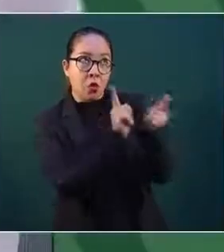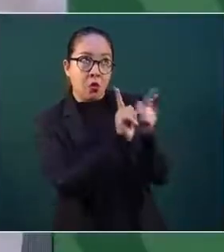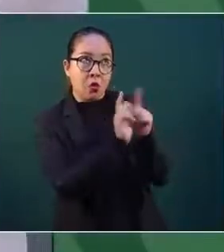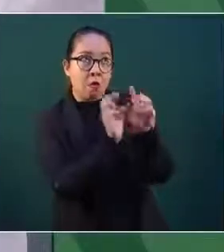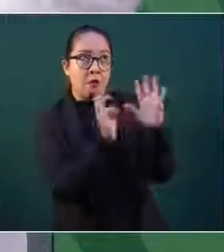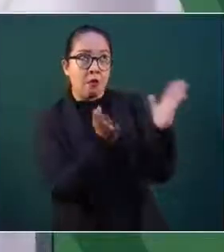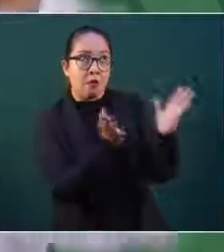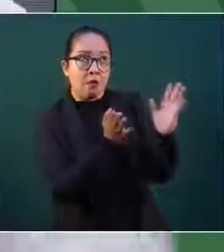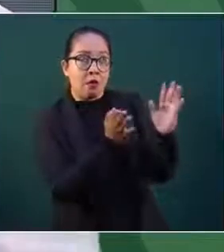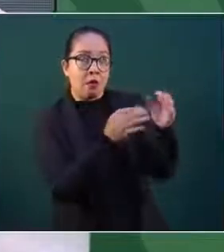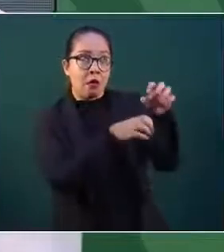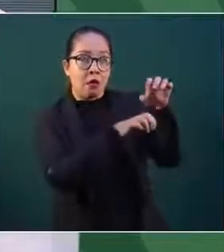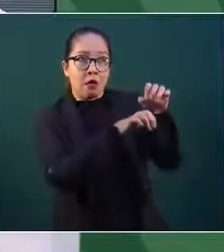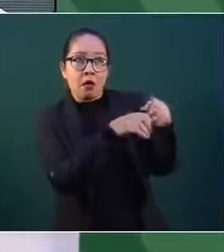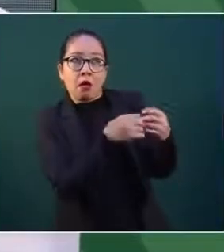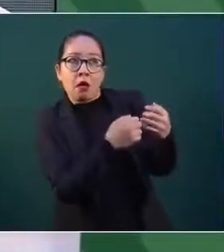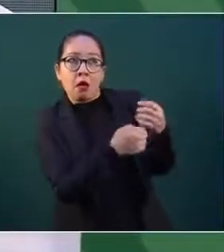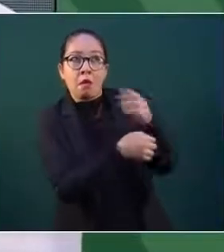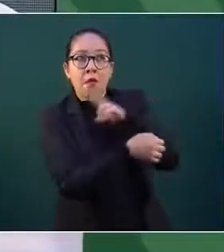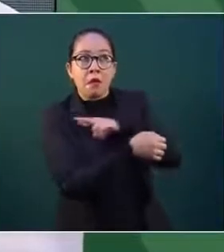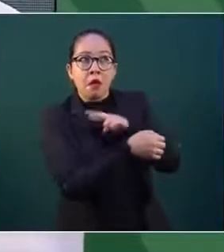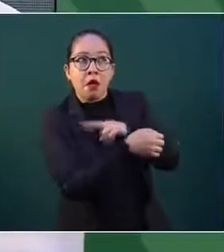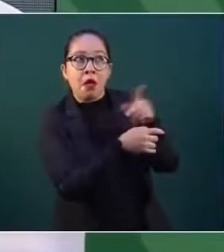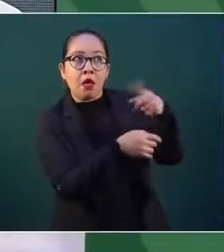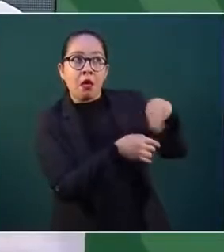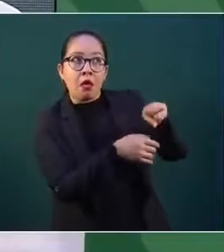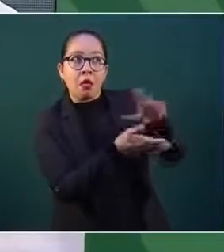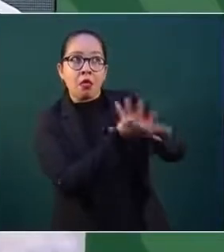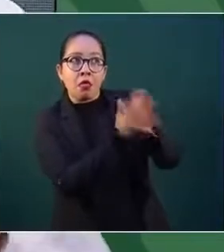de los grupos de intereses creados,